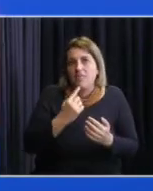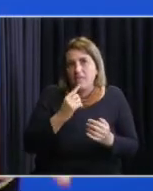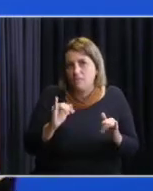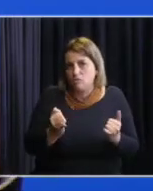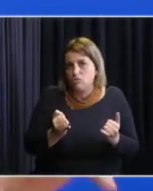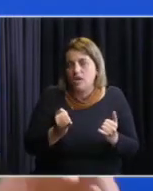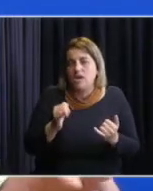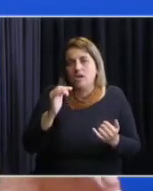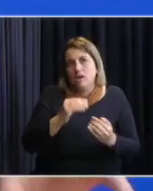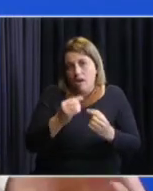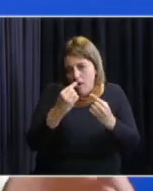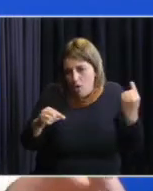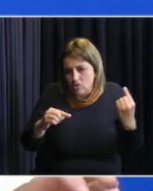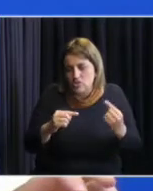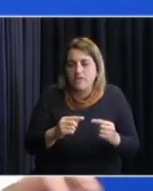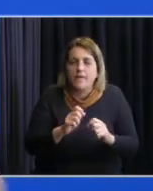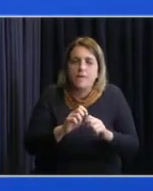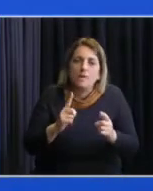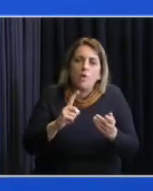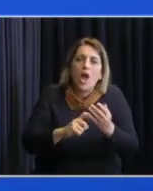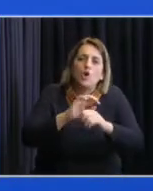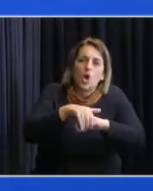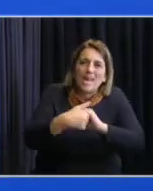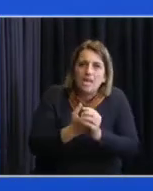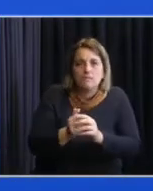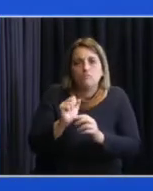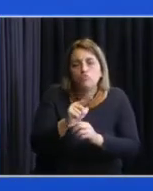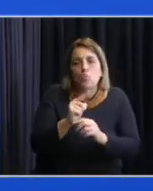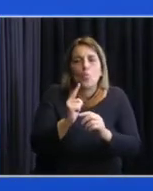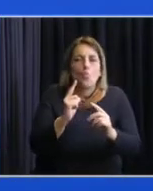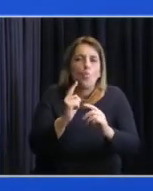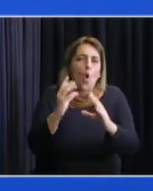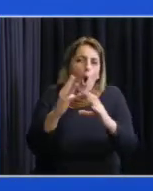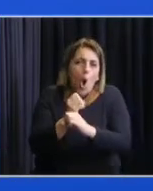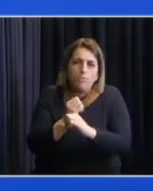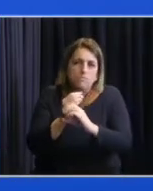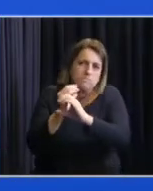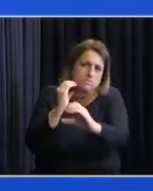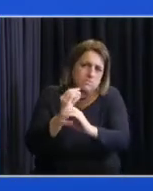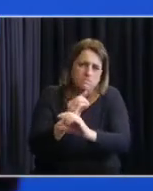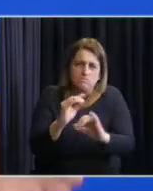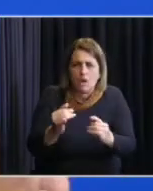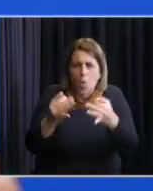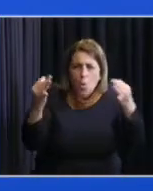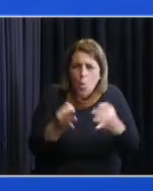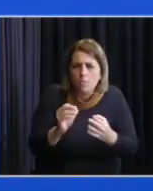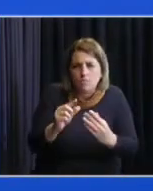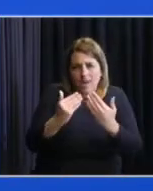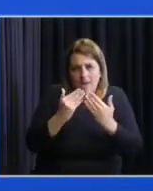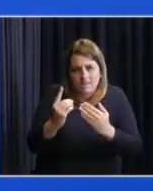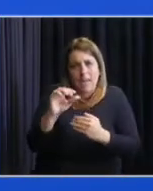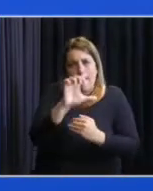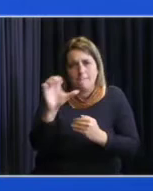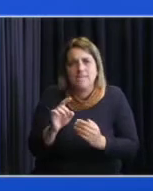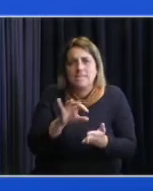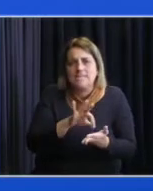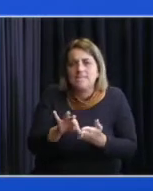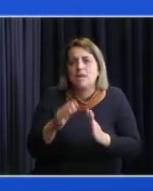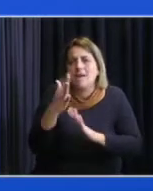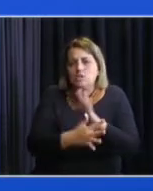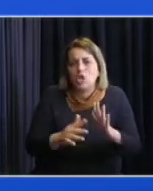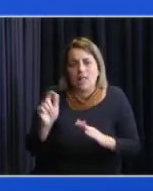poner elementos de higiene como alcohol en gel en cada unidad, que se está cumpliendo gracias a las empresas y gracias al Sistema